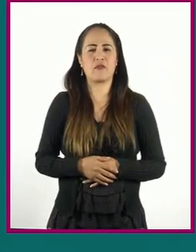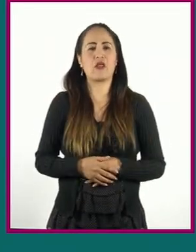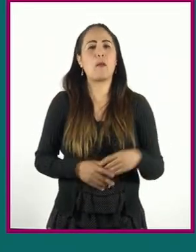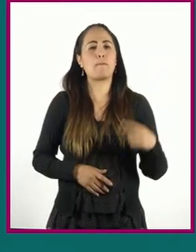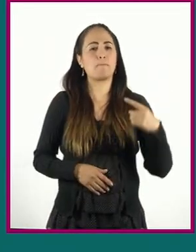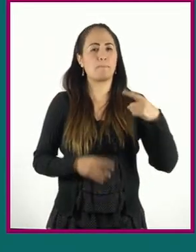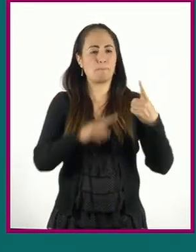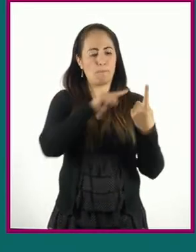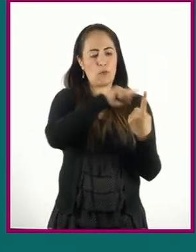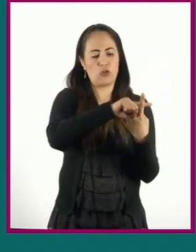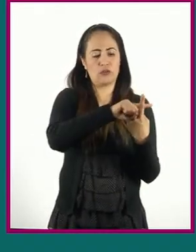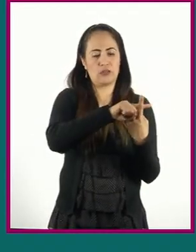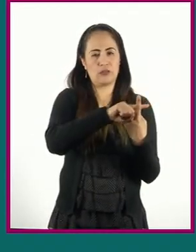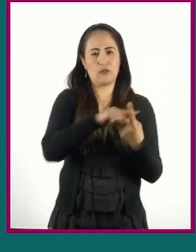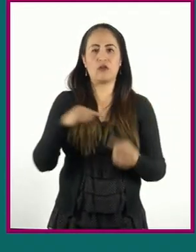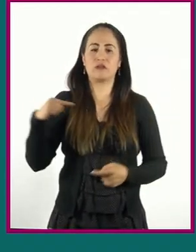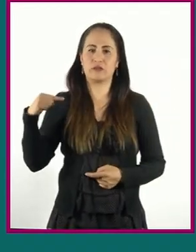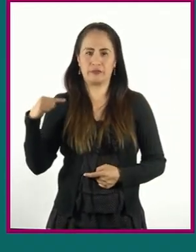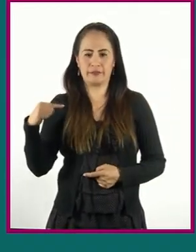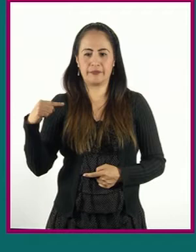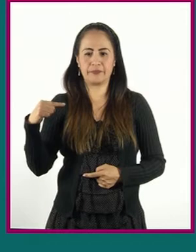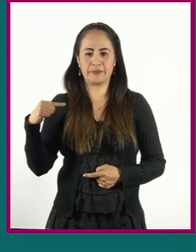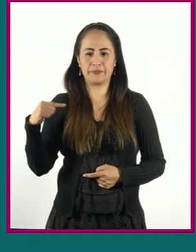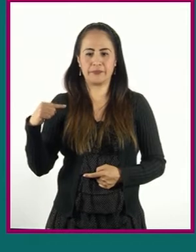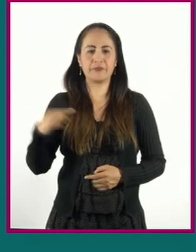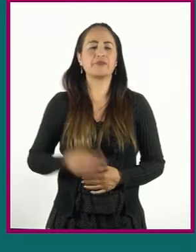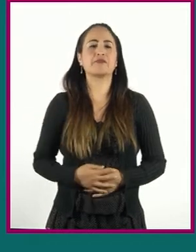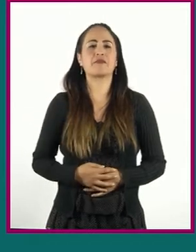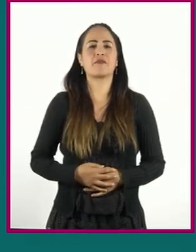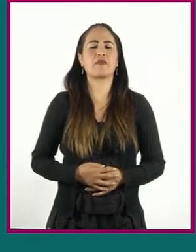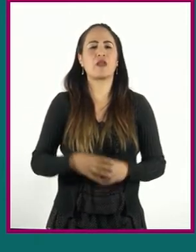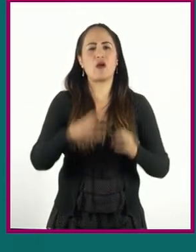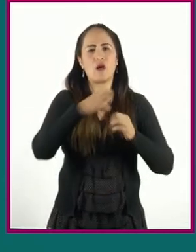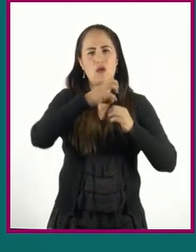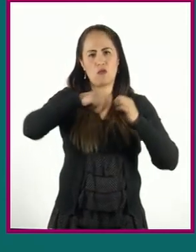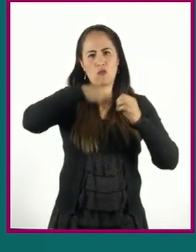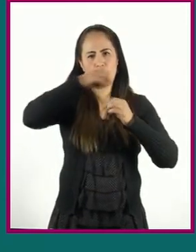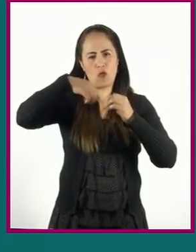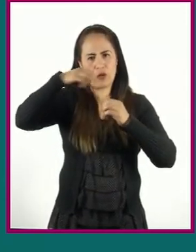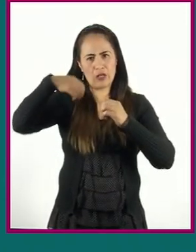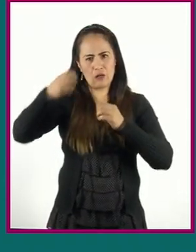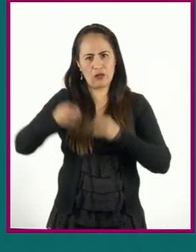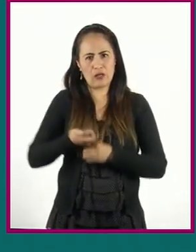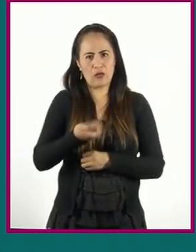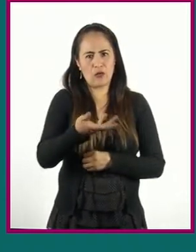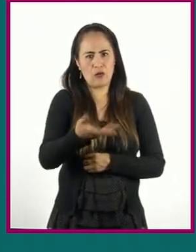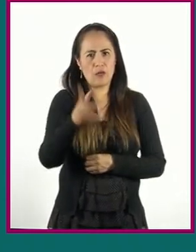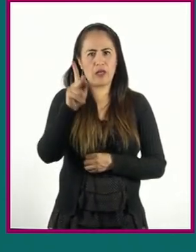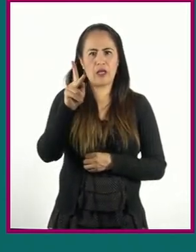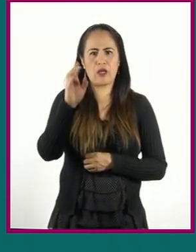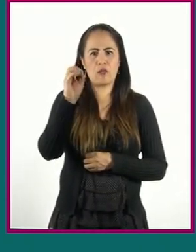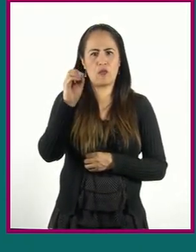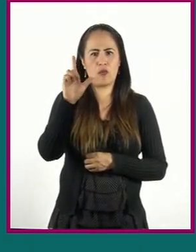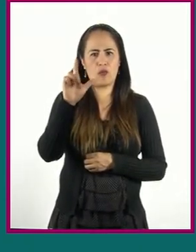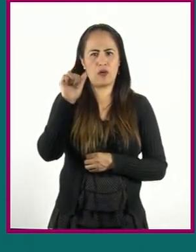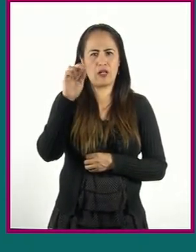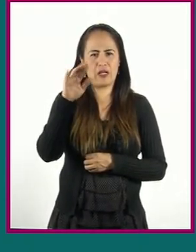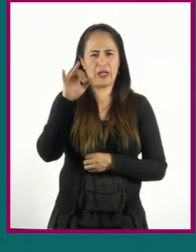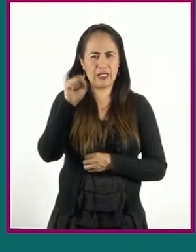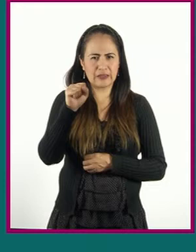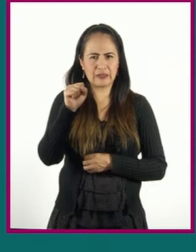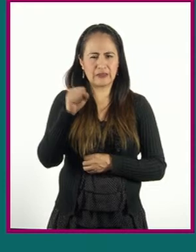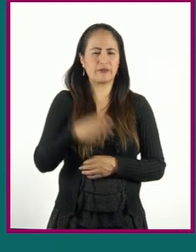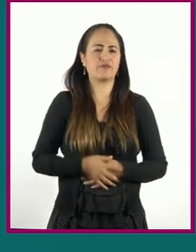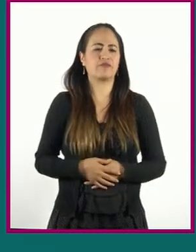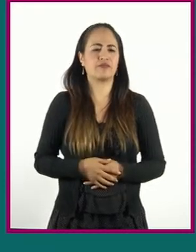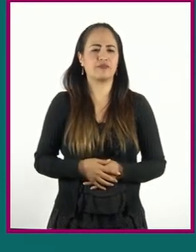positivo y otro negativo. Este tipo de moléculas reciben el nombre de moléculas polares y al interactuar con